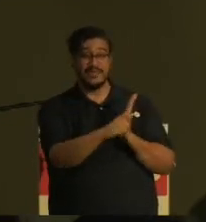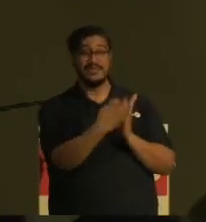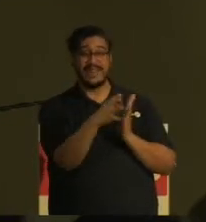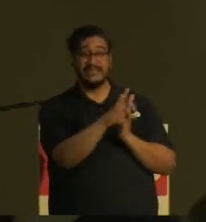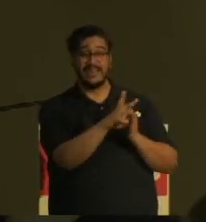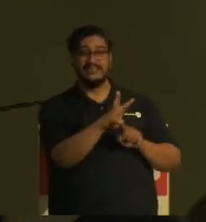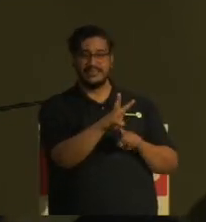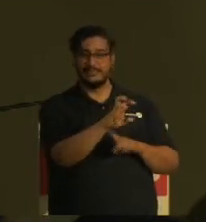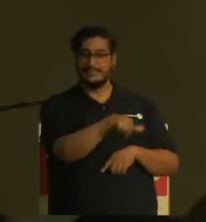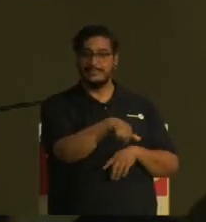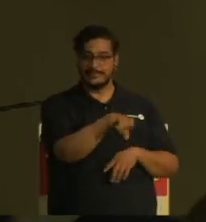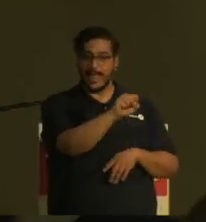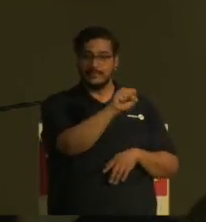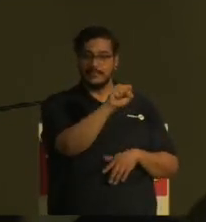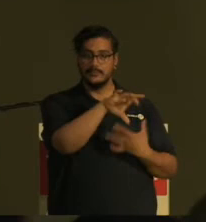tenía que ver